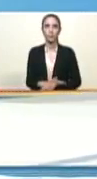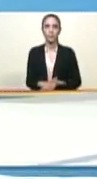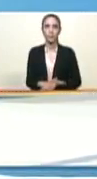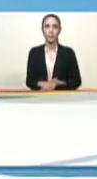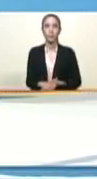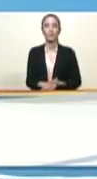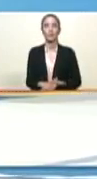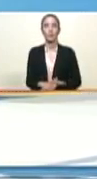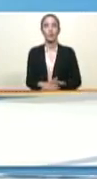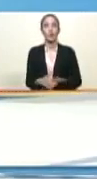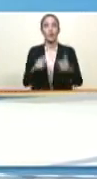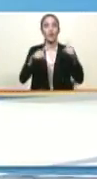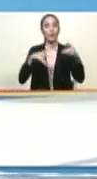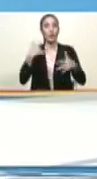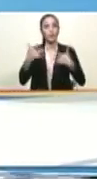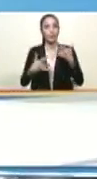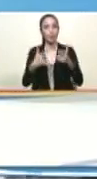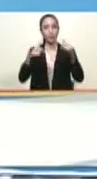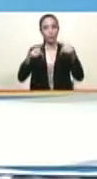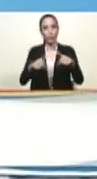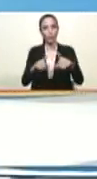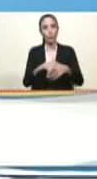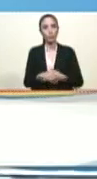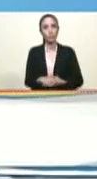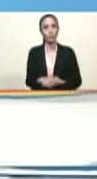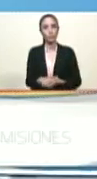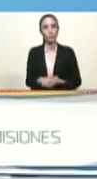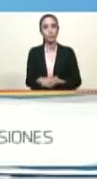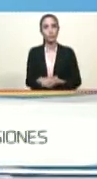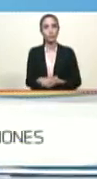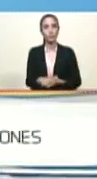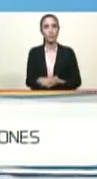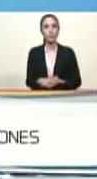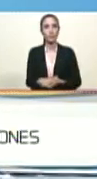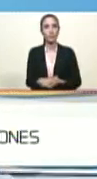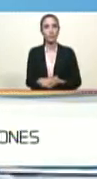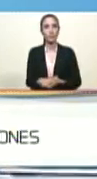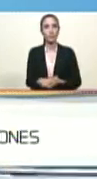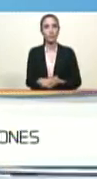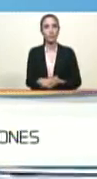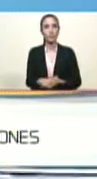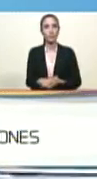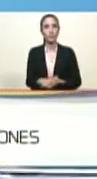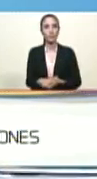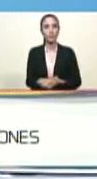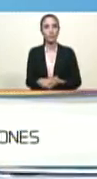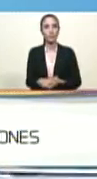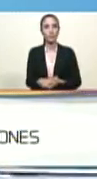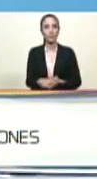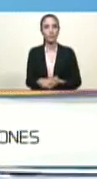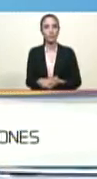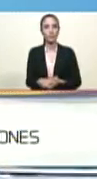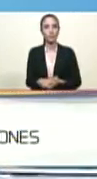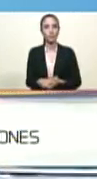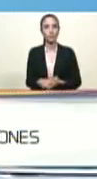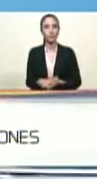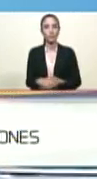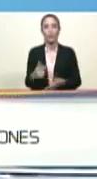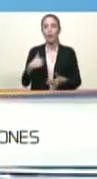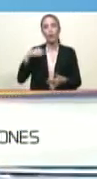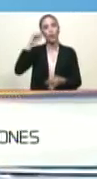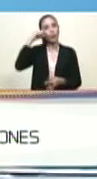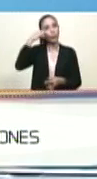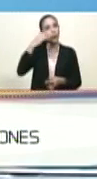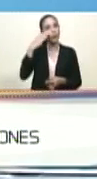Bueno, presidente, este acto, antes un comentario desde el sentimiento, pues, porque yo recuerdo el día que el comandante